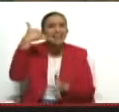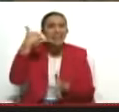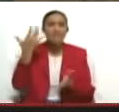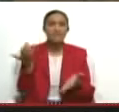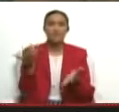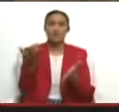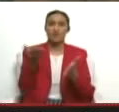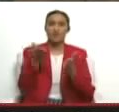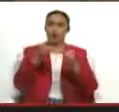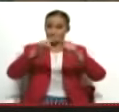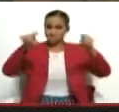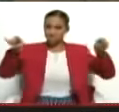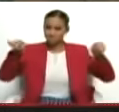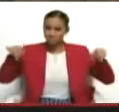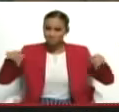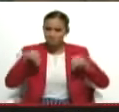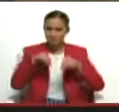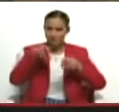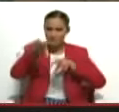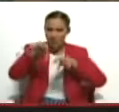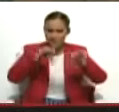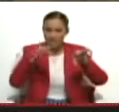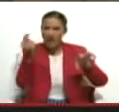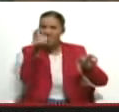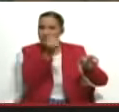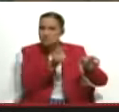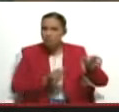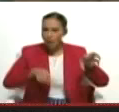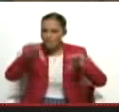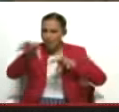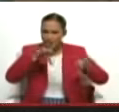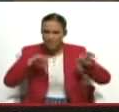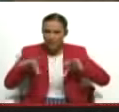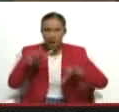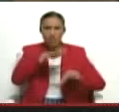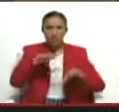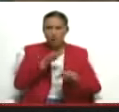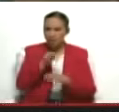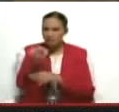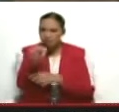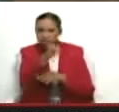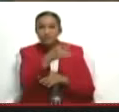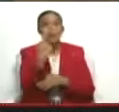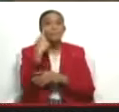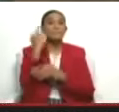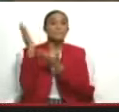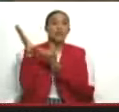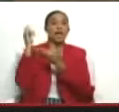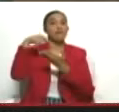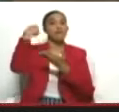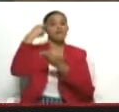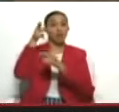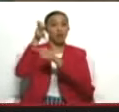actividades pacifistas de los Derechos Humanos quisiera que viéramos el video a continuación por